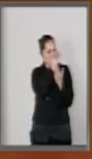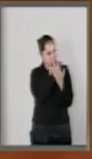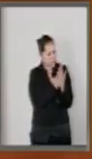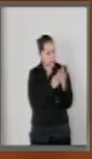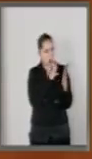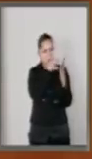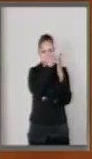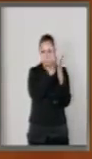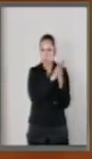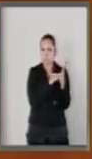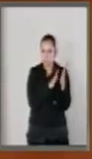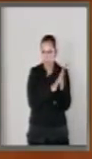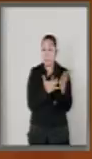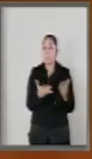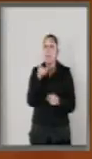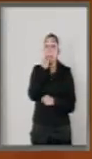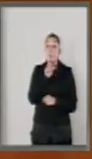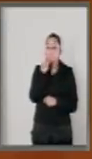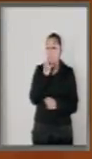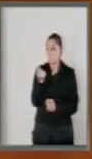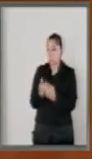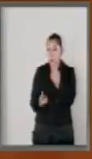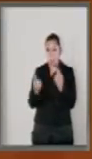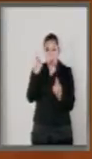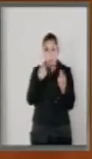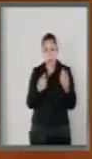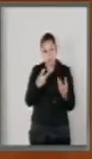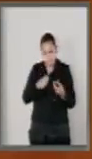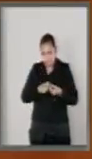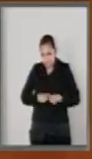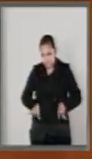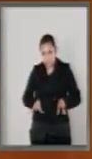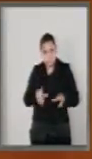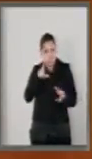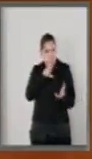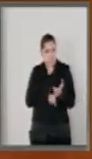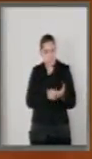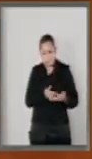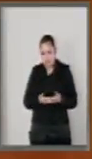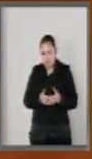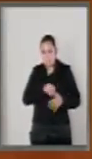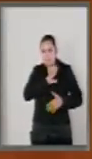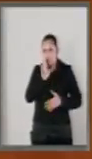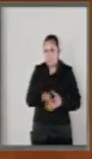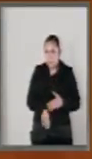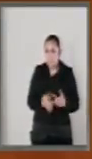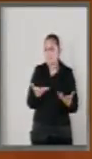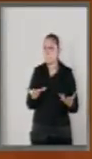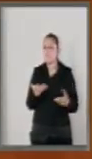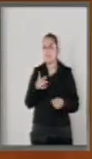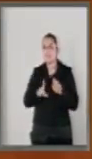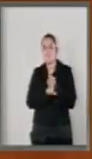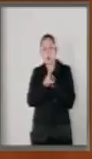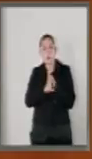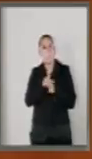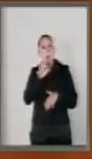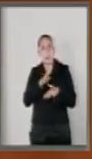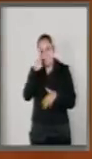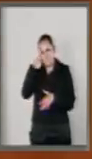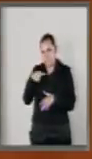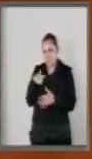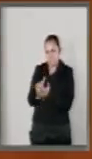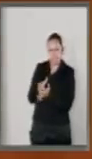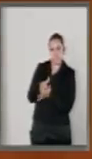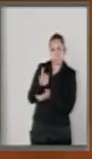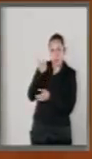mujeres que sufrieron una pérdida gestacional a fin de no afectar la economía familiar, para lo cual establecer desde el ámbito de